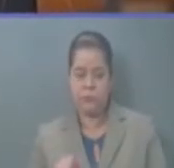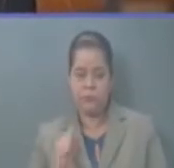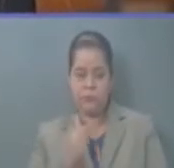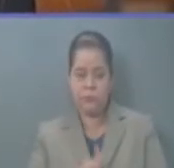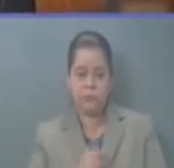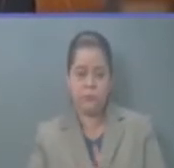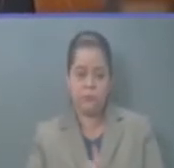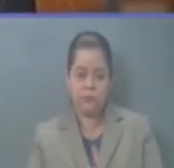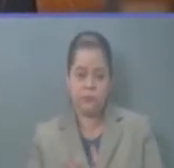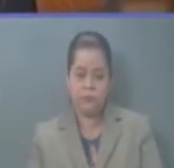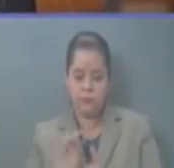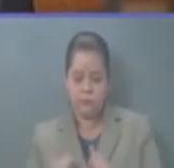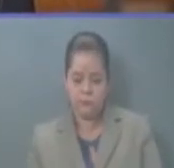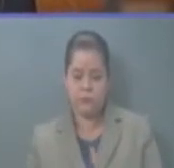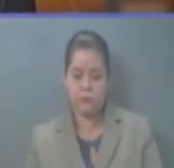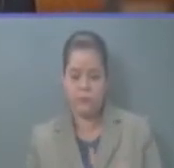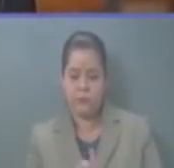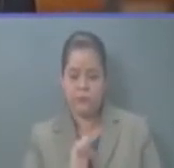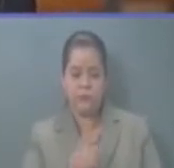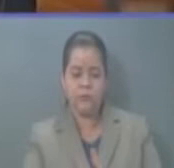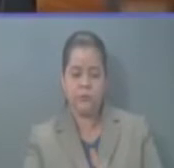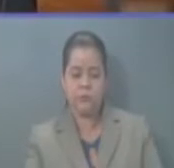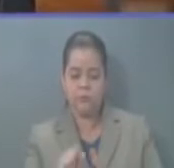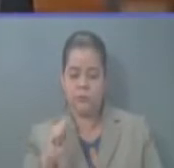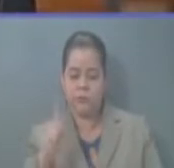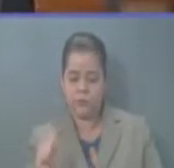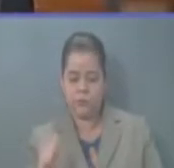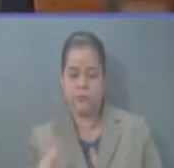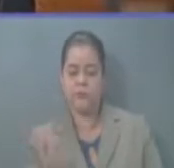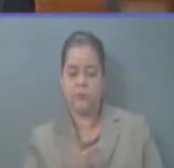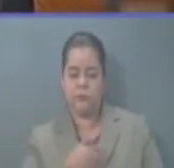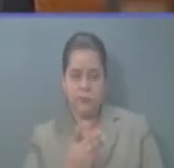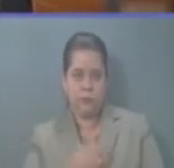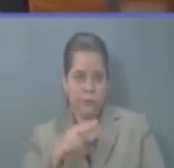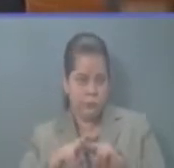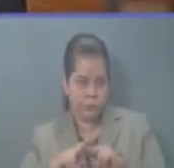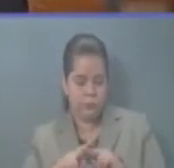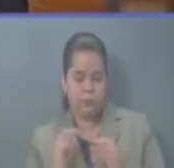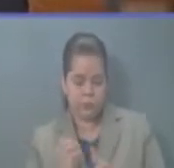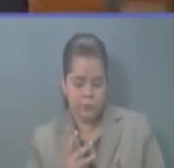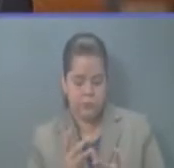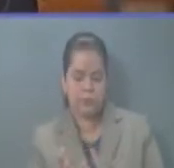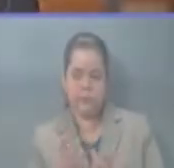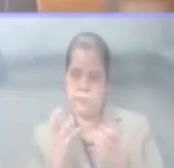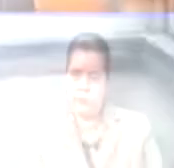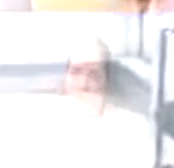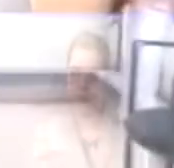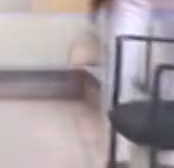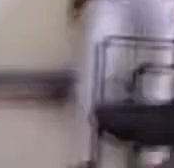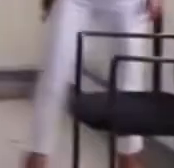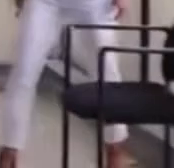en el antejuicio serán llevadas a cabo por marcela vía toro diputada propietaria del partido arena